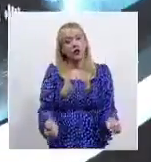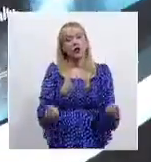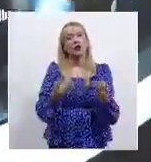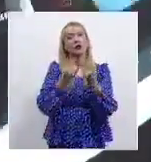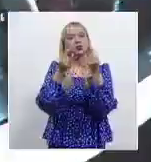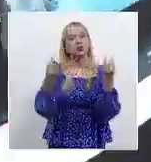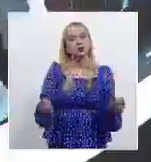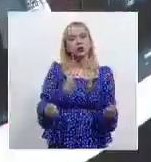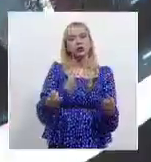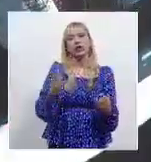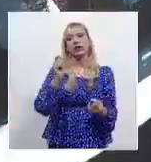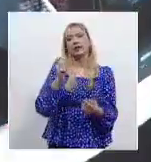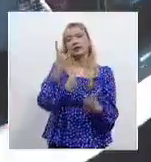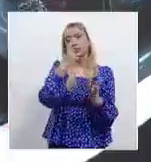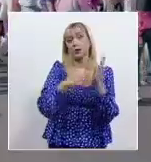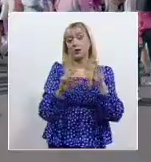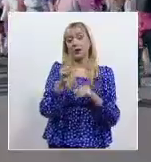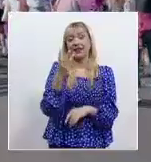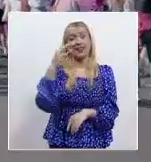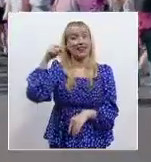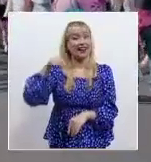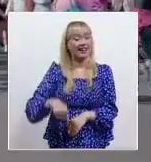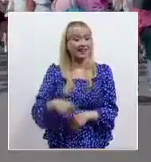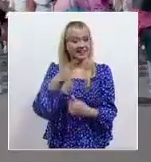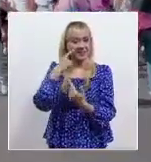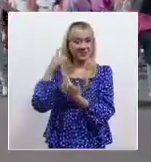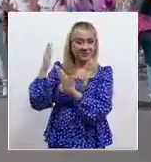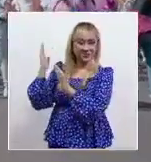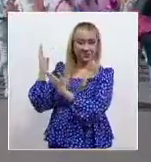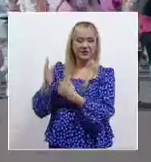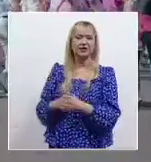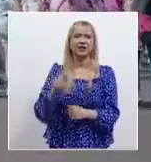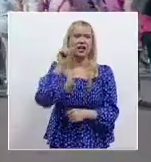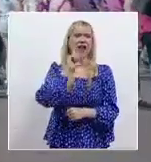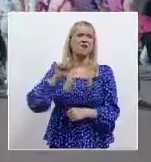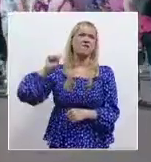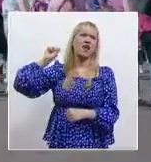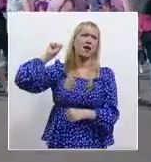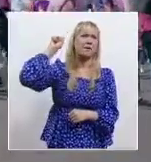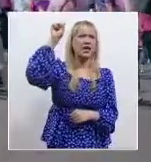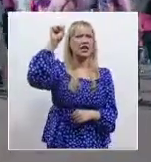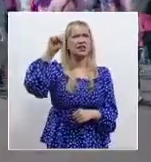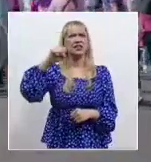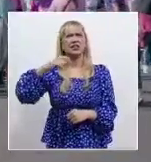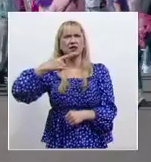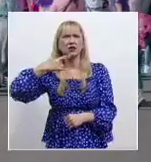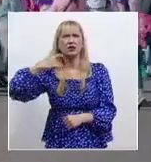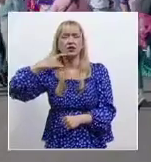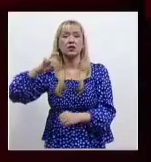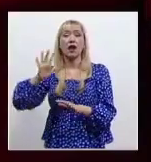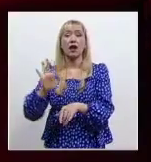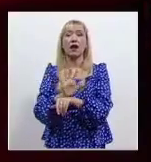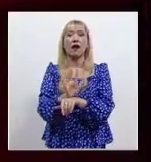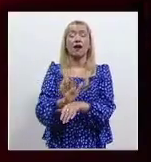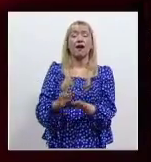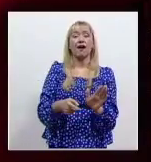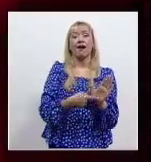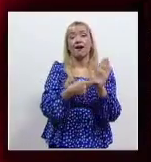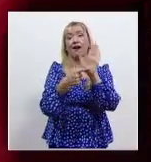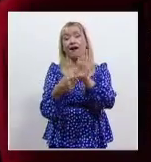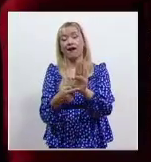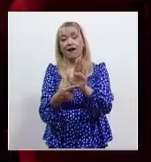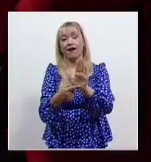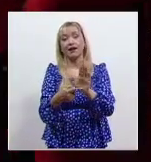MX 2023. La lucha feminista rompió techos de cristal también en el cine. Y este año,